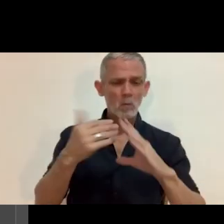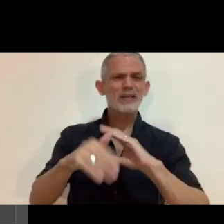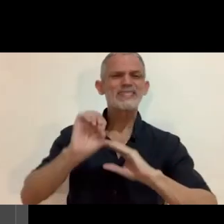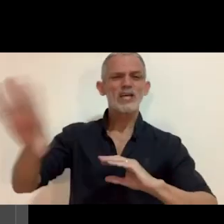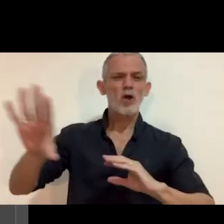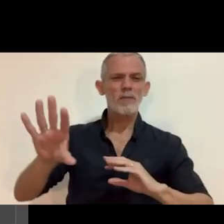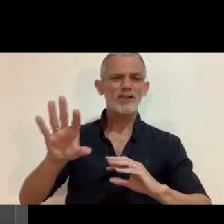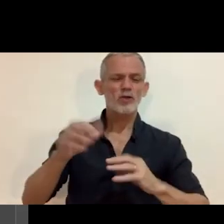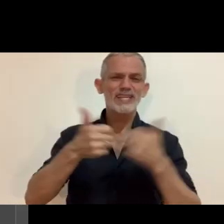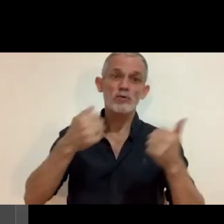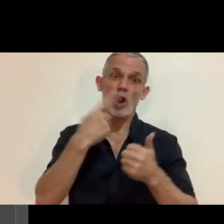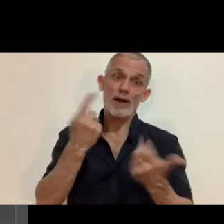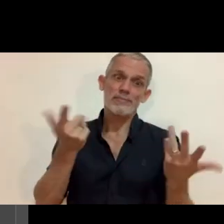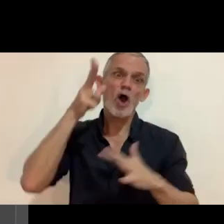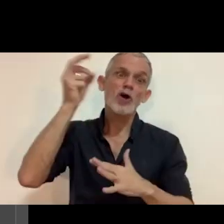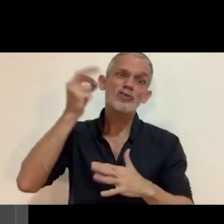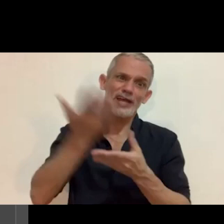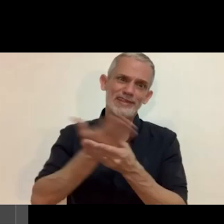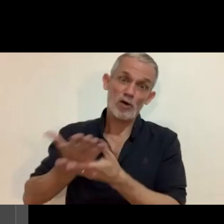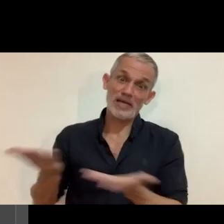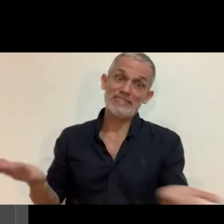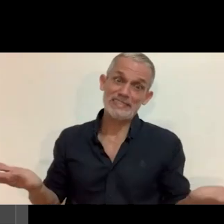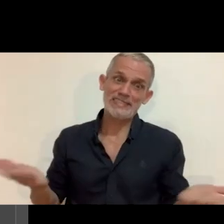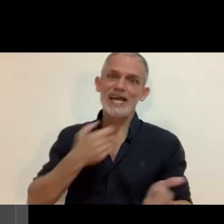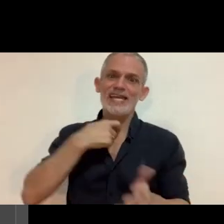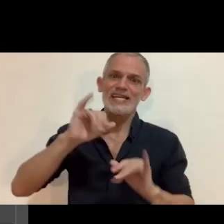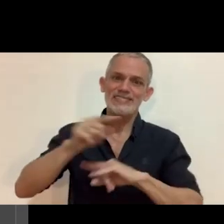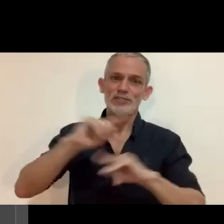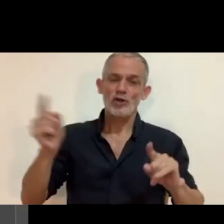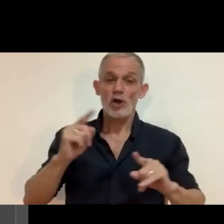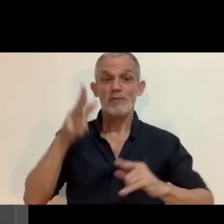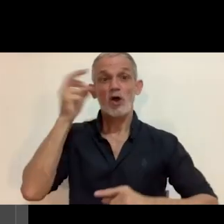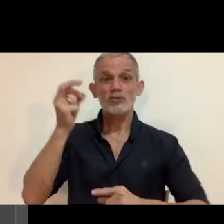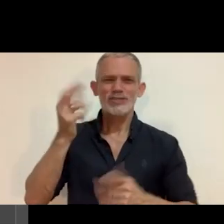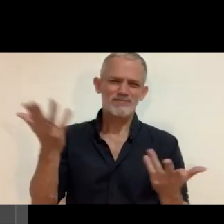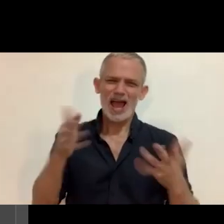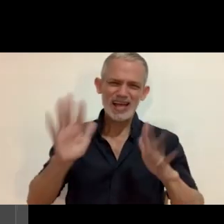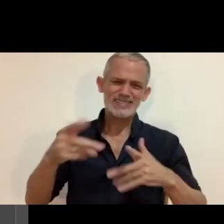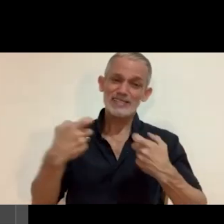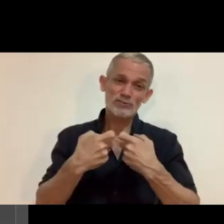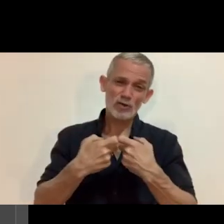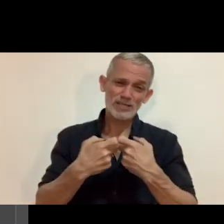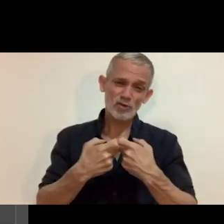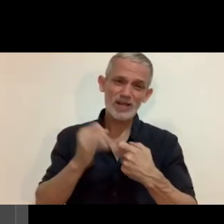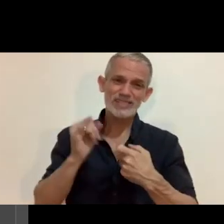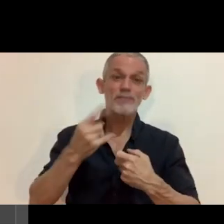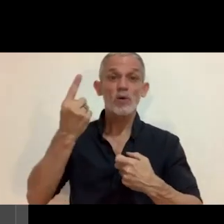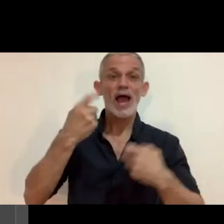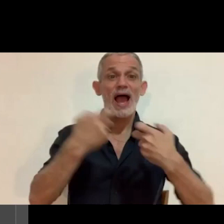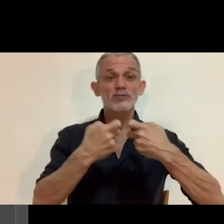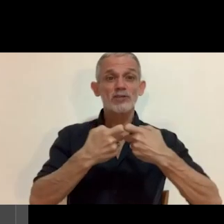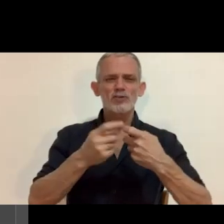Oral, pero son 80 páginas, no sé si lo van a querer leer, como todas las asociaciones. La vez pasada recibí una asociación